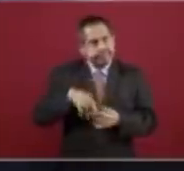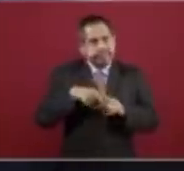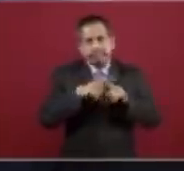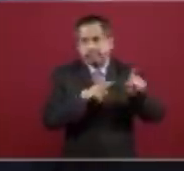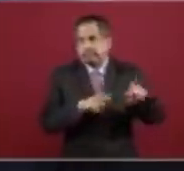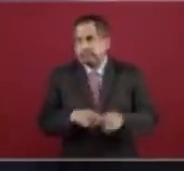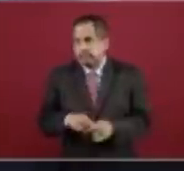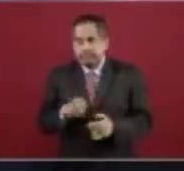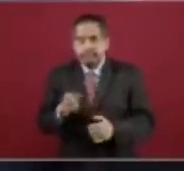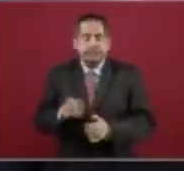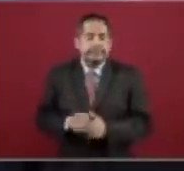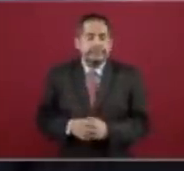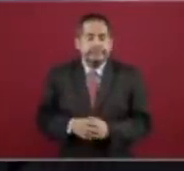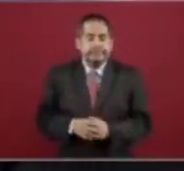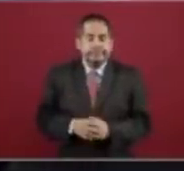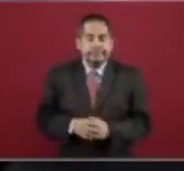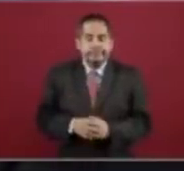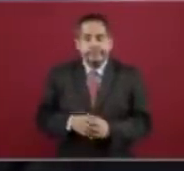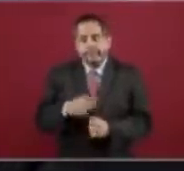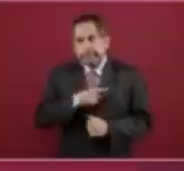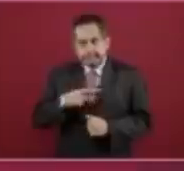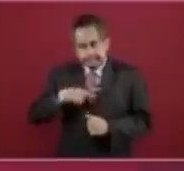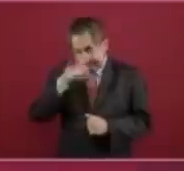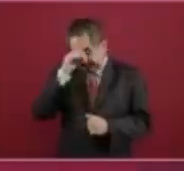Entonces, hay que